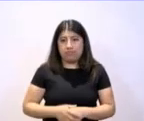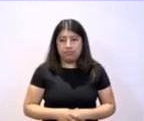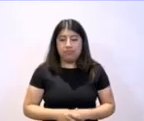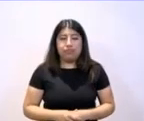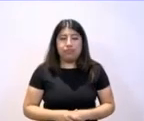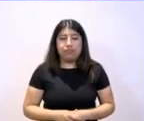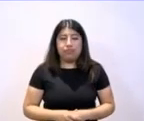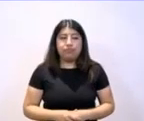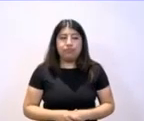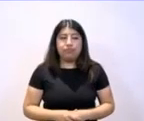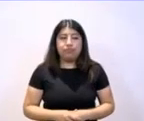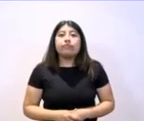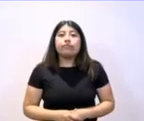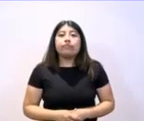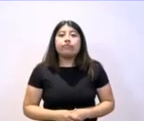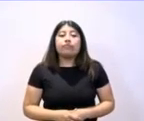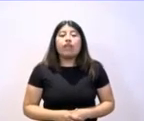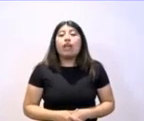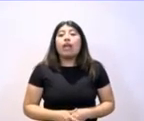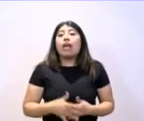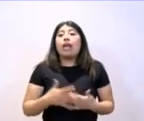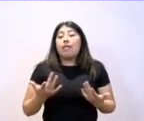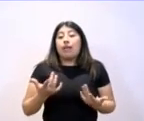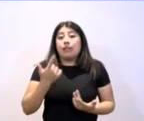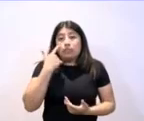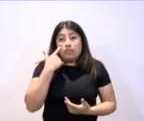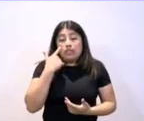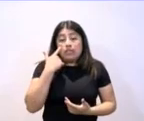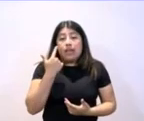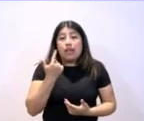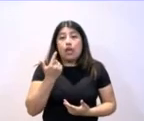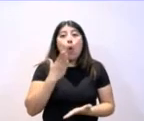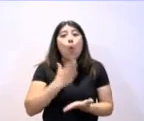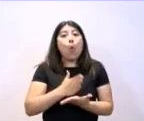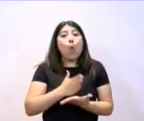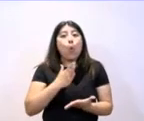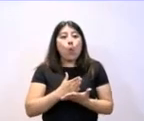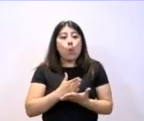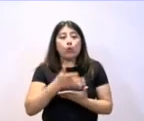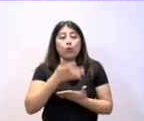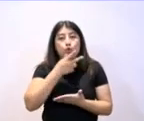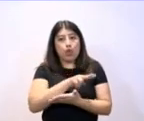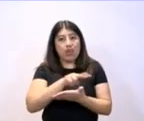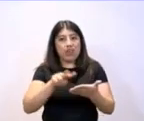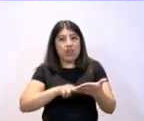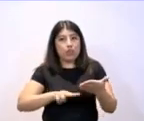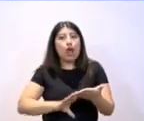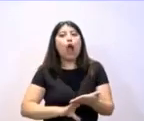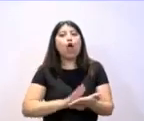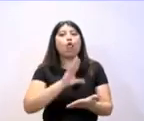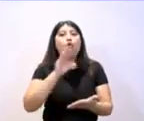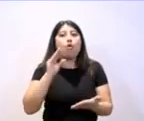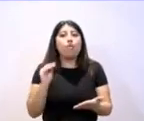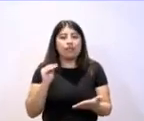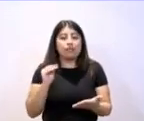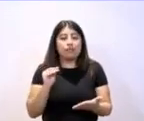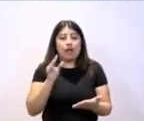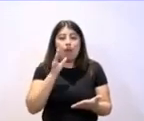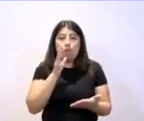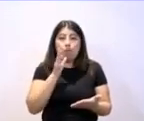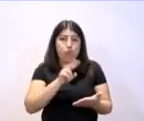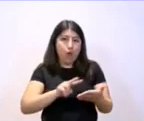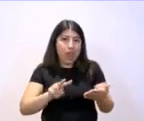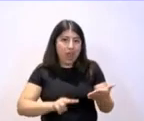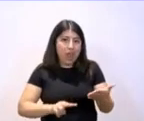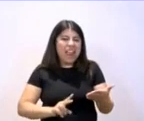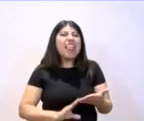voy a decir, espero que no se ofenda, pero igual tendría que hacer usted un cursillito de lectura comprensiva, porque no se trata solo de leer, se trata